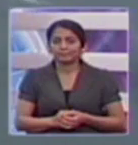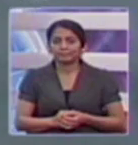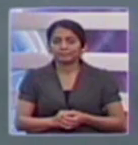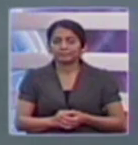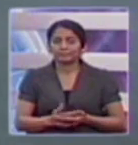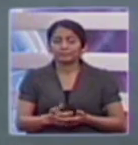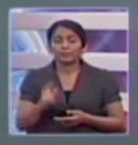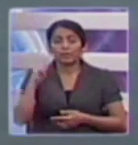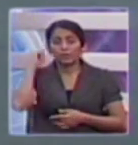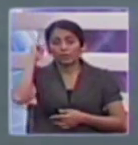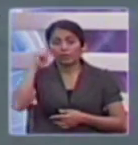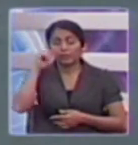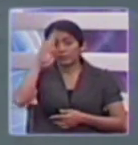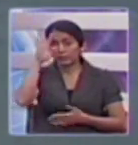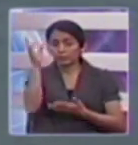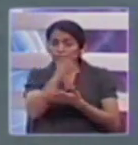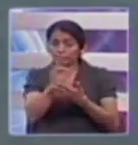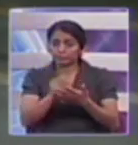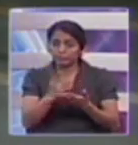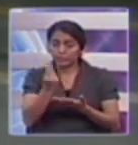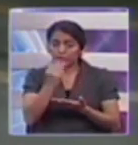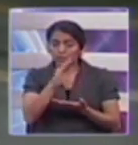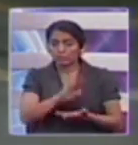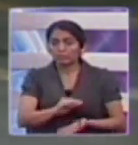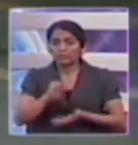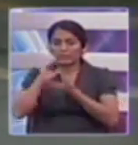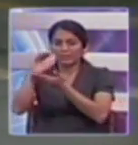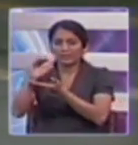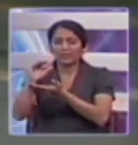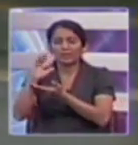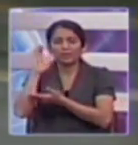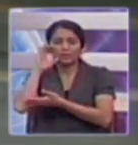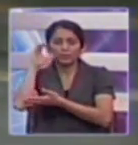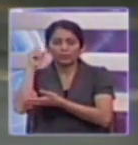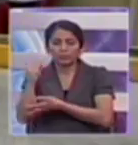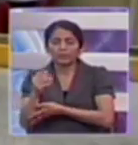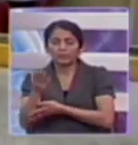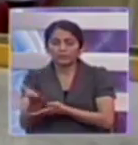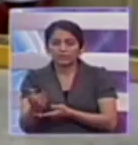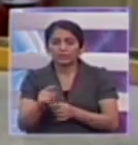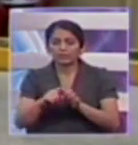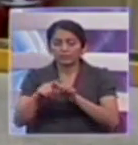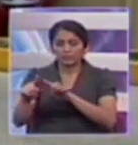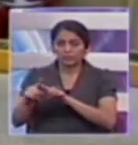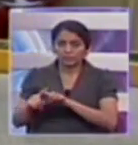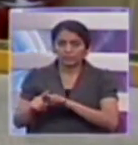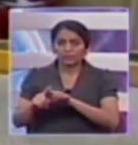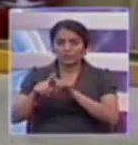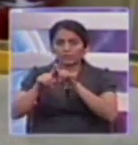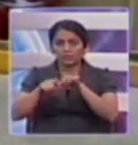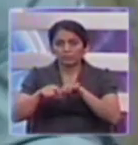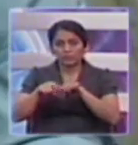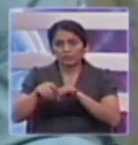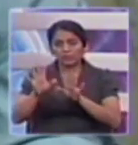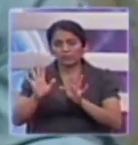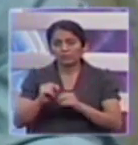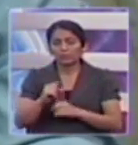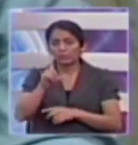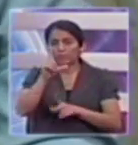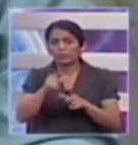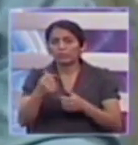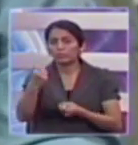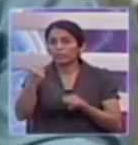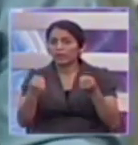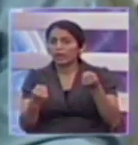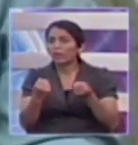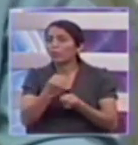que entregue el gobierno, porque la Agencia Nacional de Tránsito maneja una fórmula de acuerdo al número de vehículos y habitantes. Hemos tenido